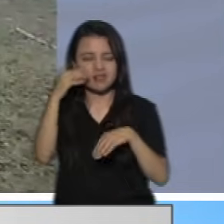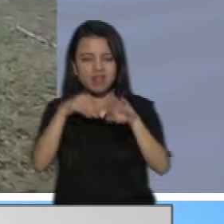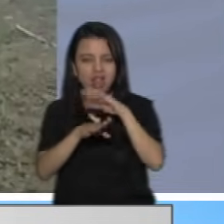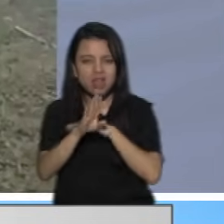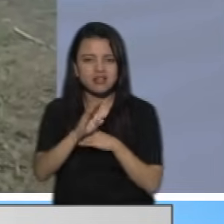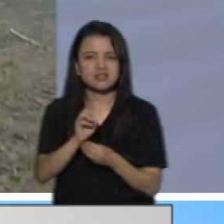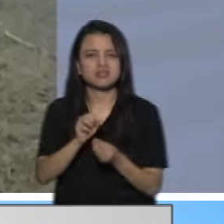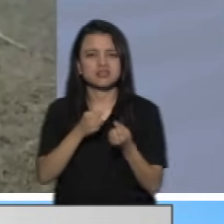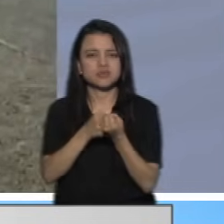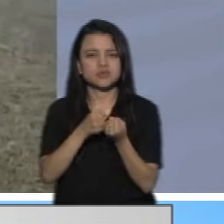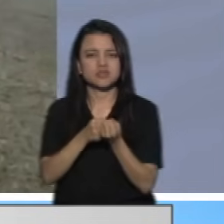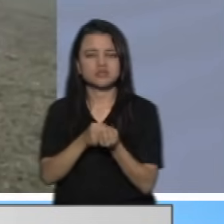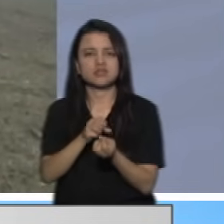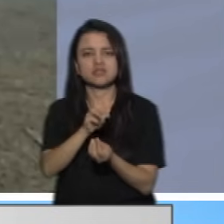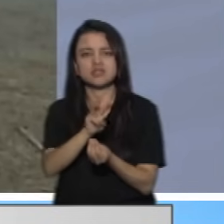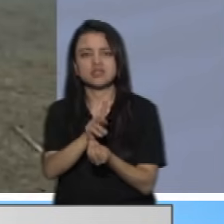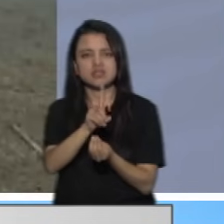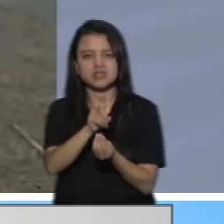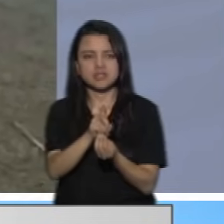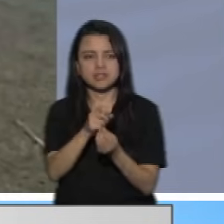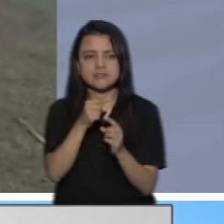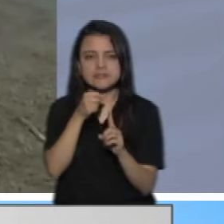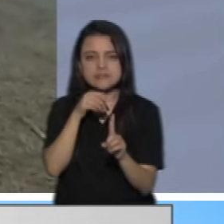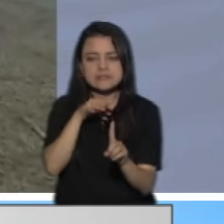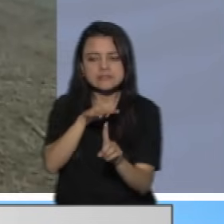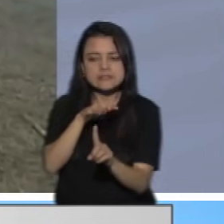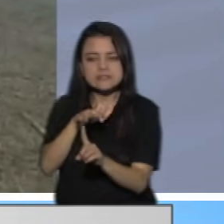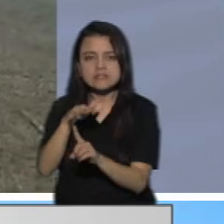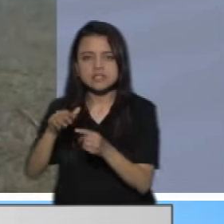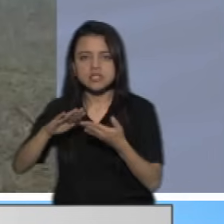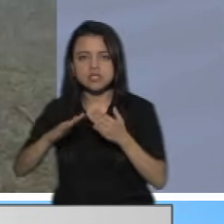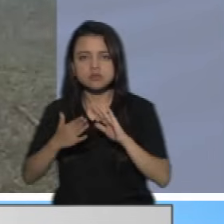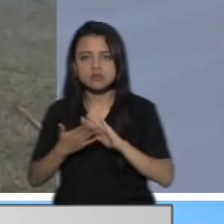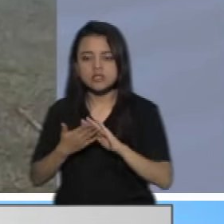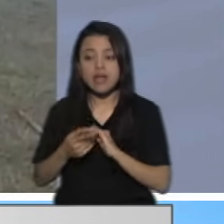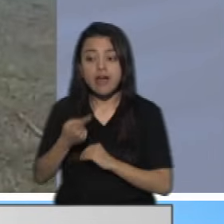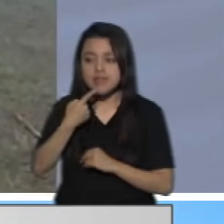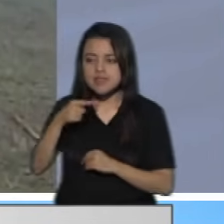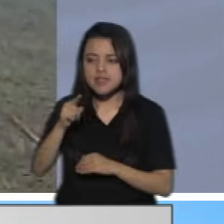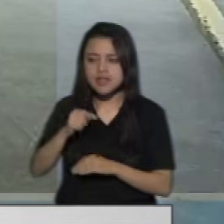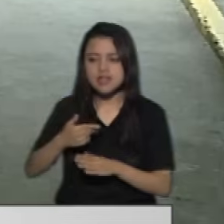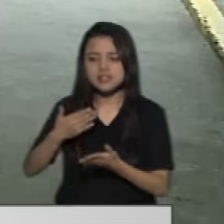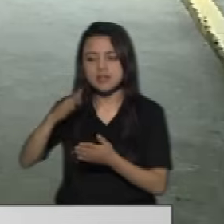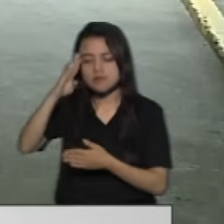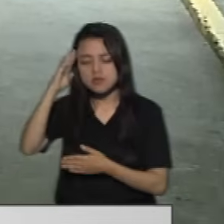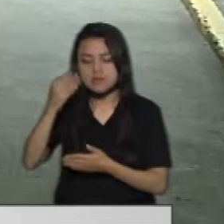Frente 36, presionando a la comunidad para que retiren a la tropa del área.